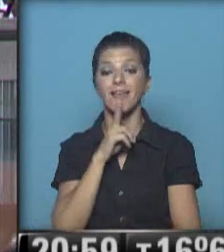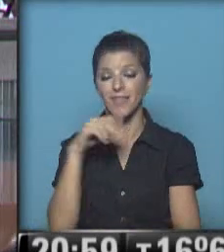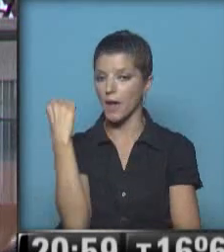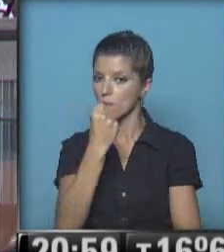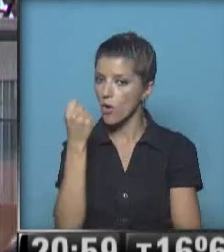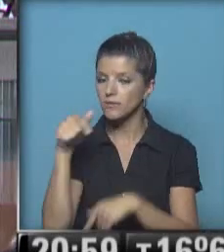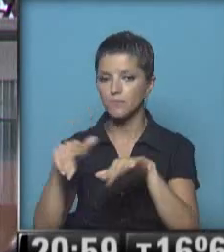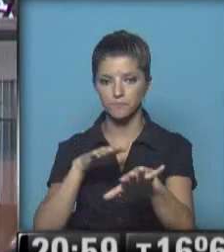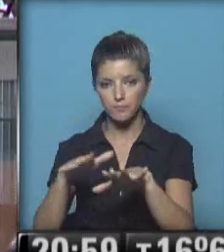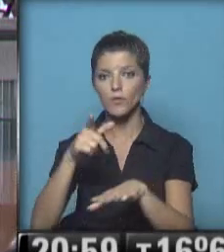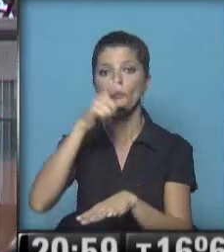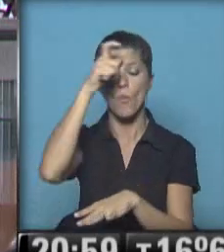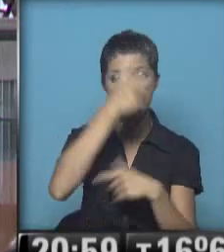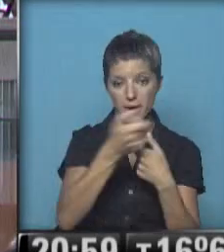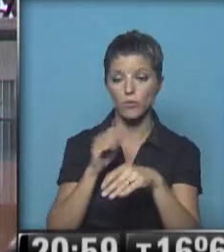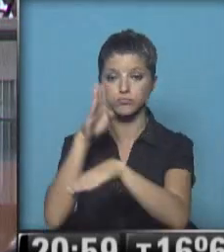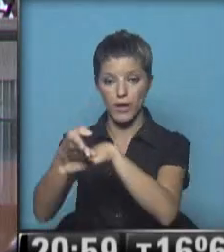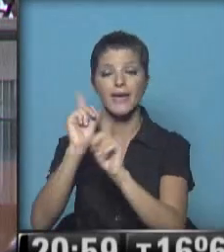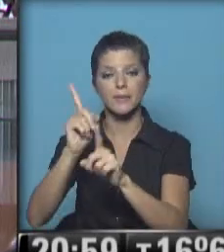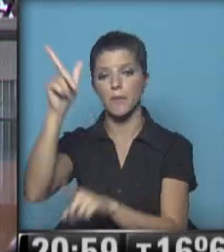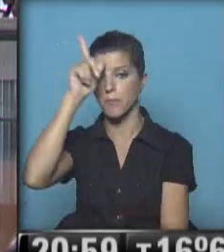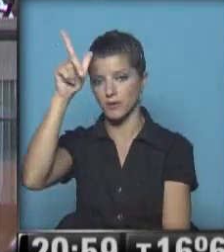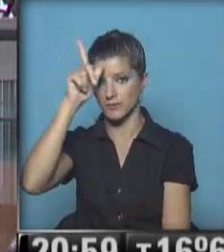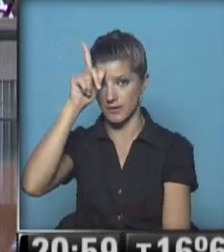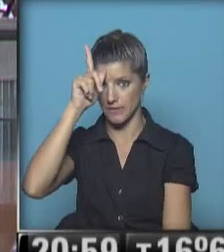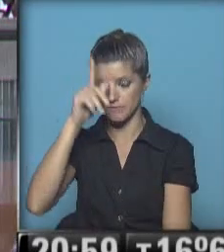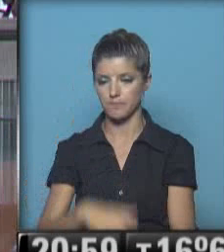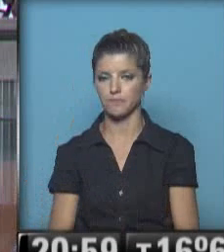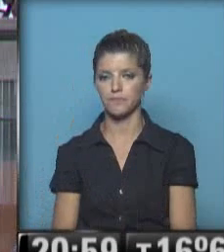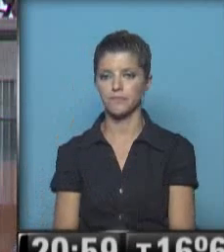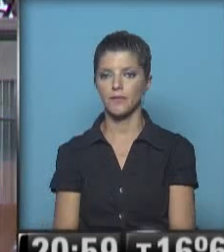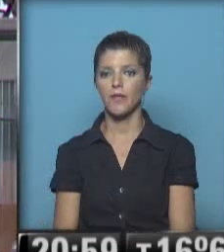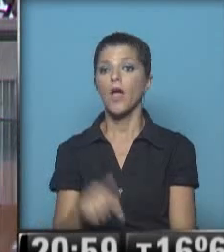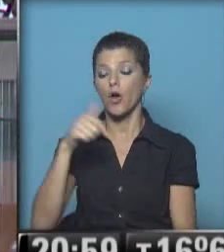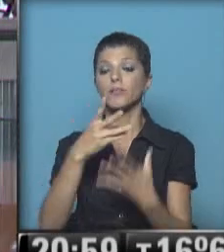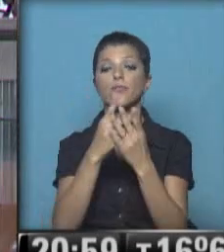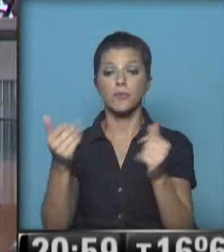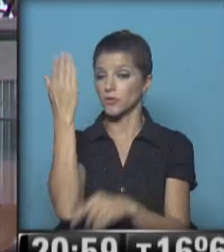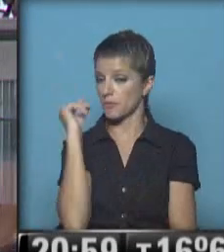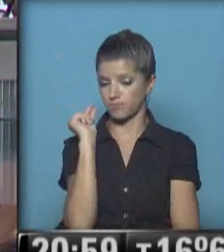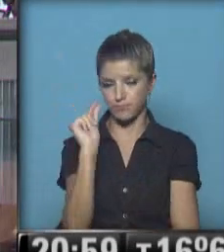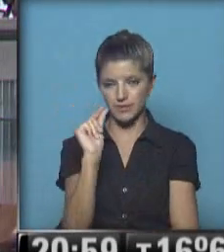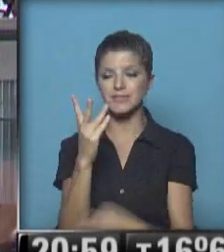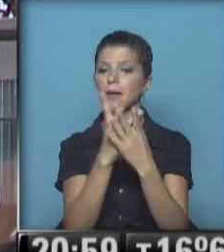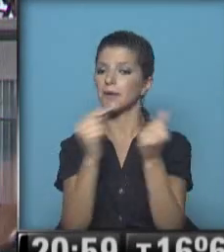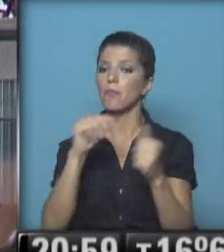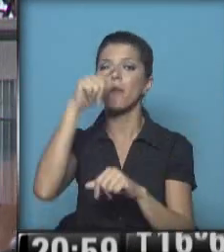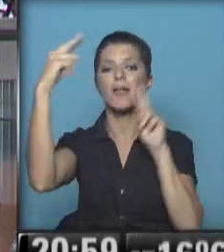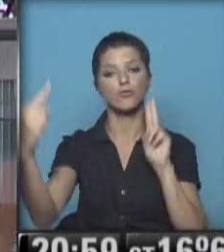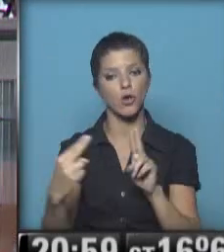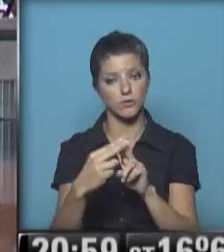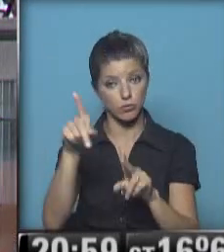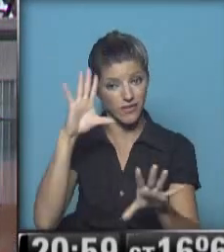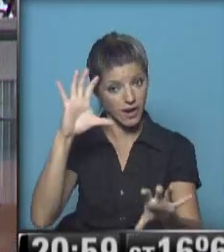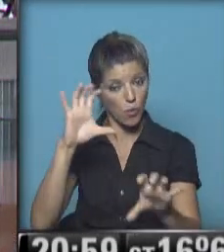lugar de bomberos y también de efectivos policiales acaba de pasar. Muy bien, con esta noticia de último momento nos despedimos de ustedes. Hasta mañana,